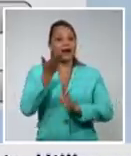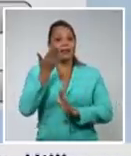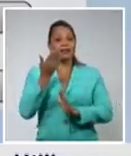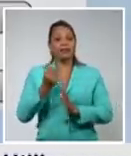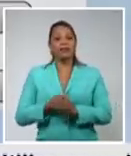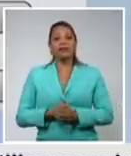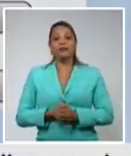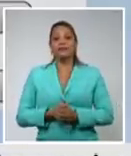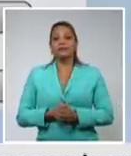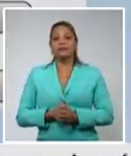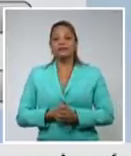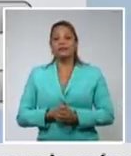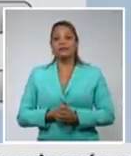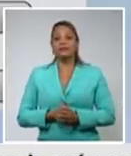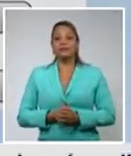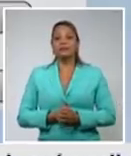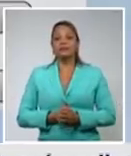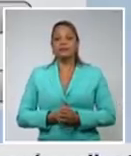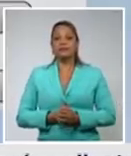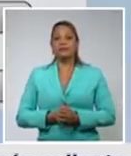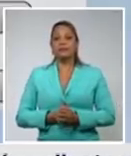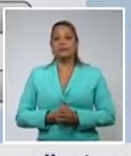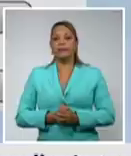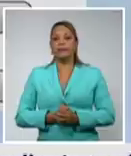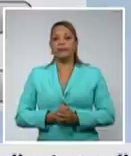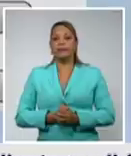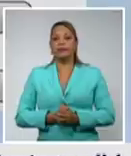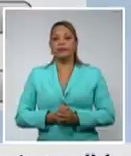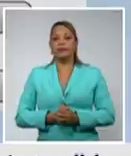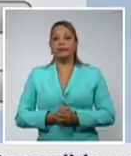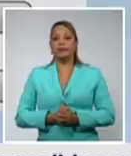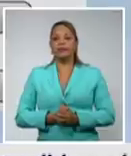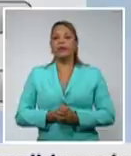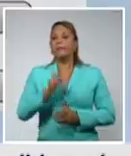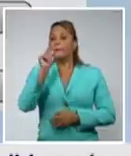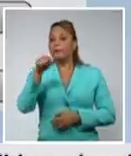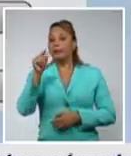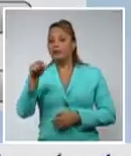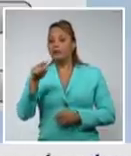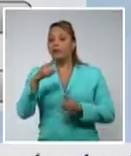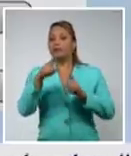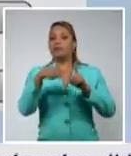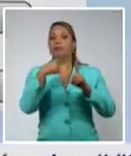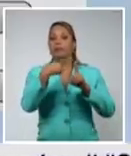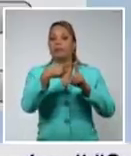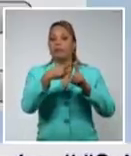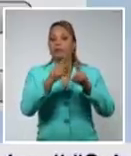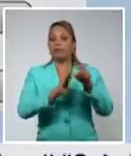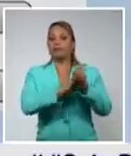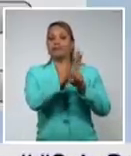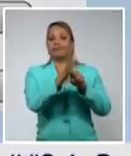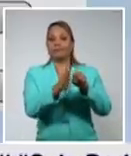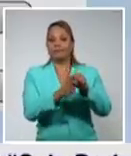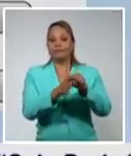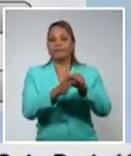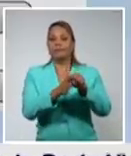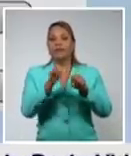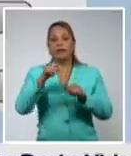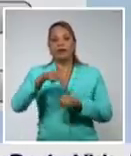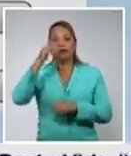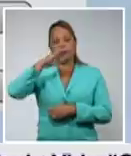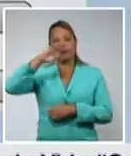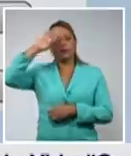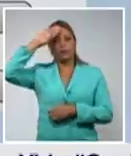de la segunda cifra más alta de pacientes diagnosticados en nuestro